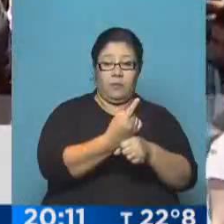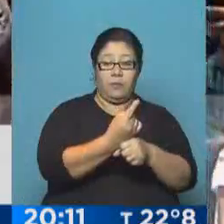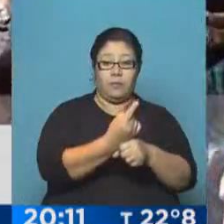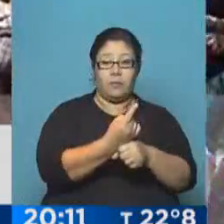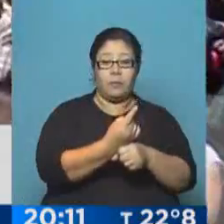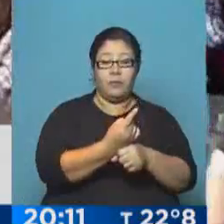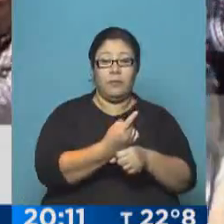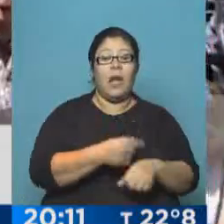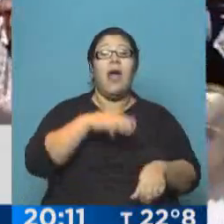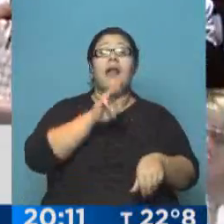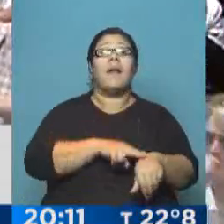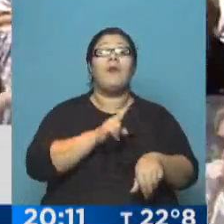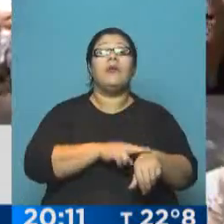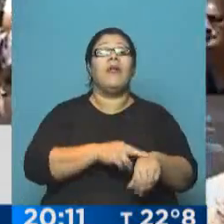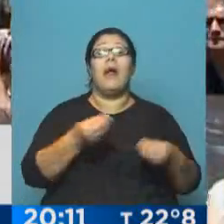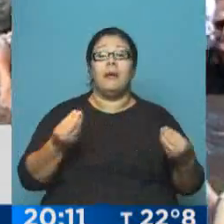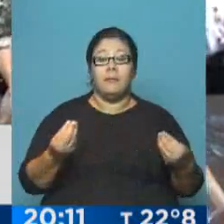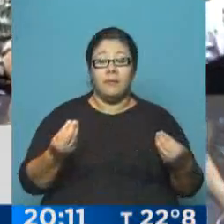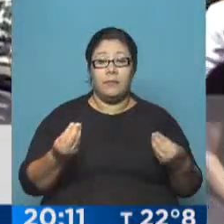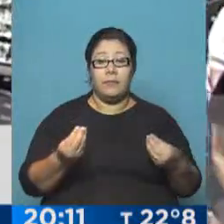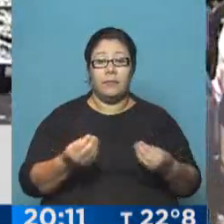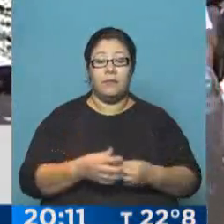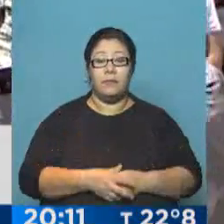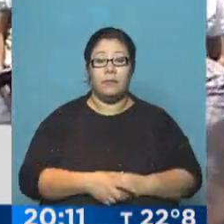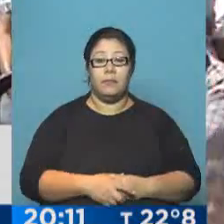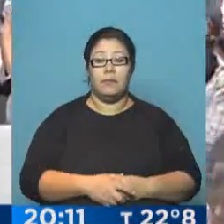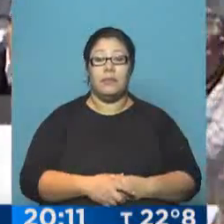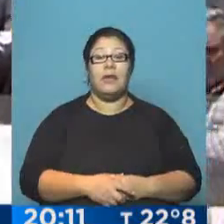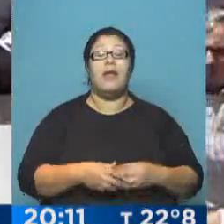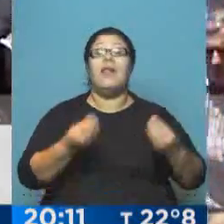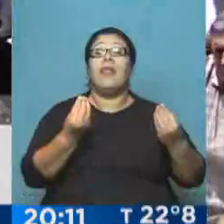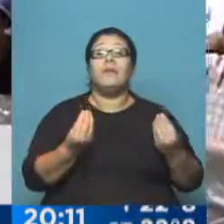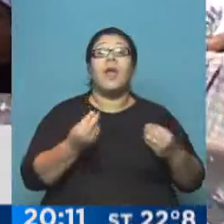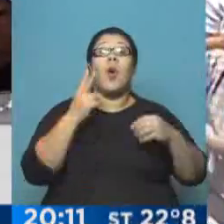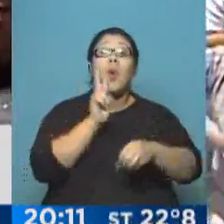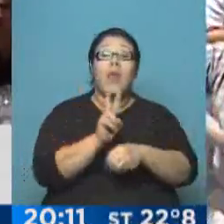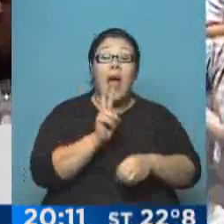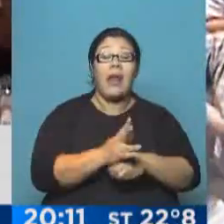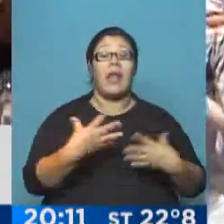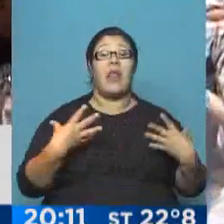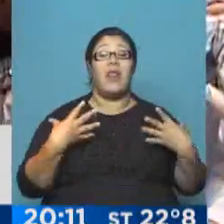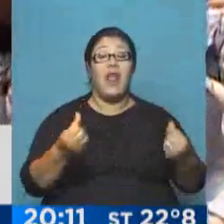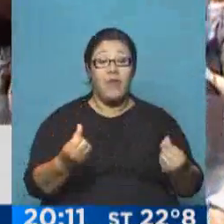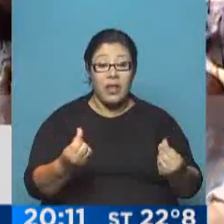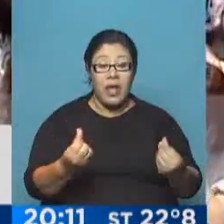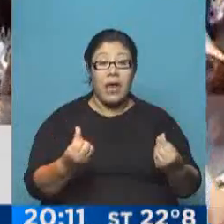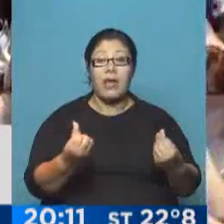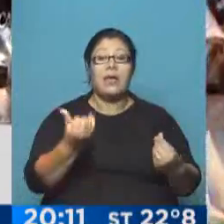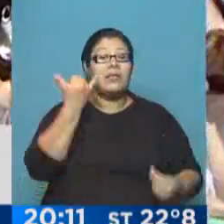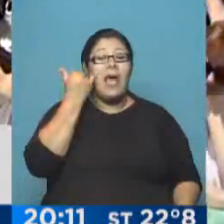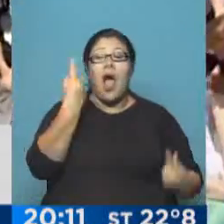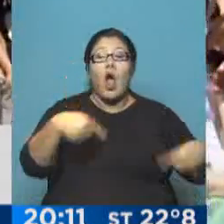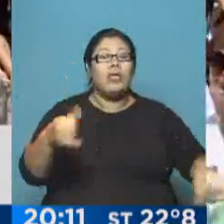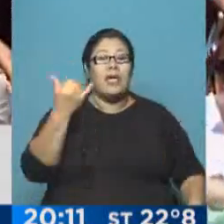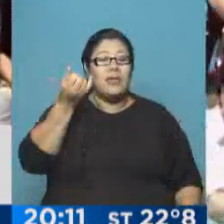Por un lado la inmensa responsabilidad de cuidar y defender todo lo que se ha